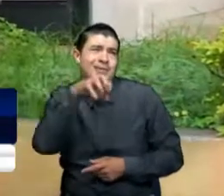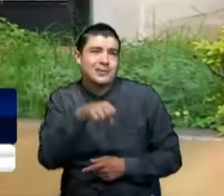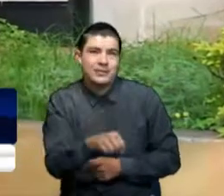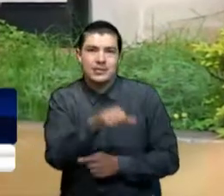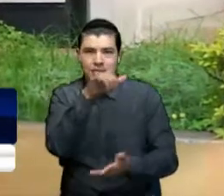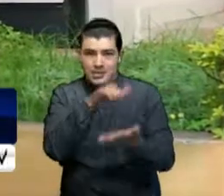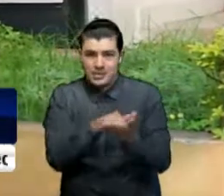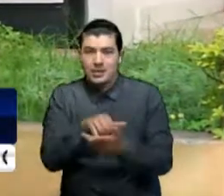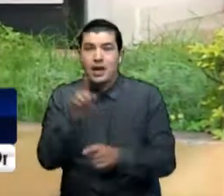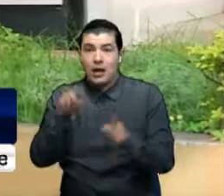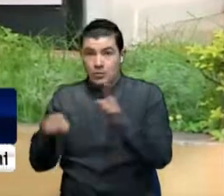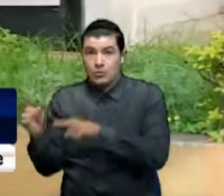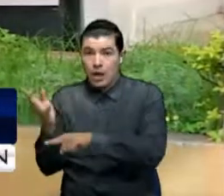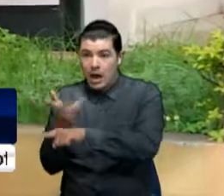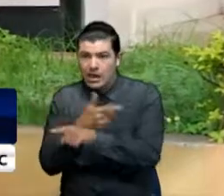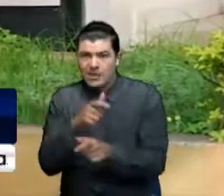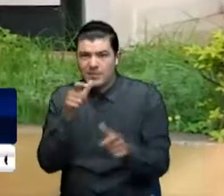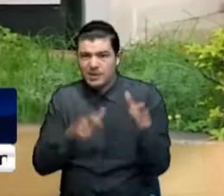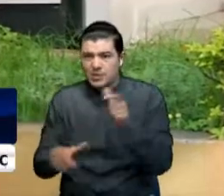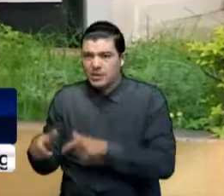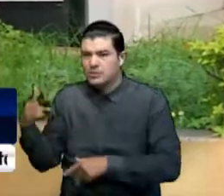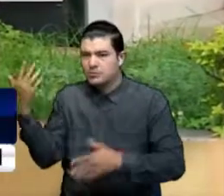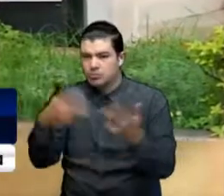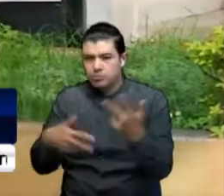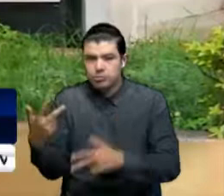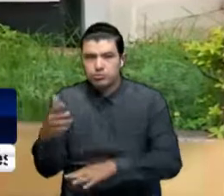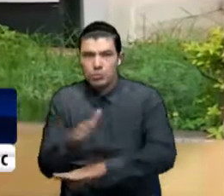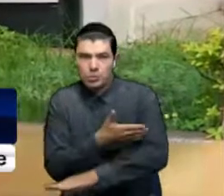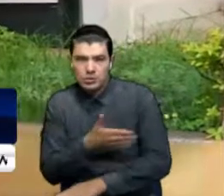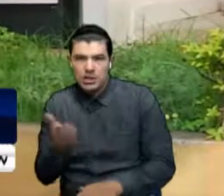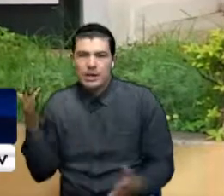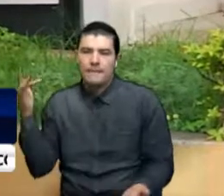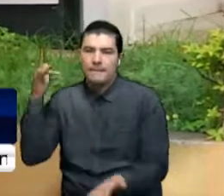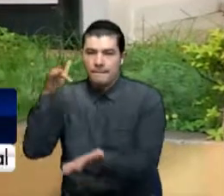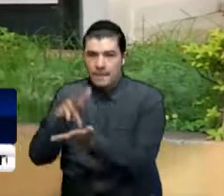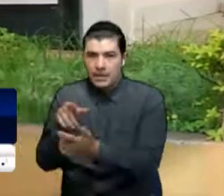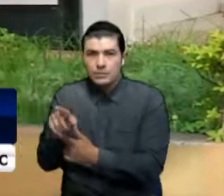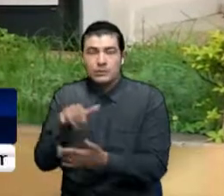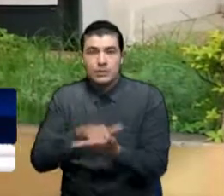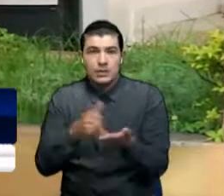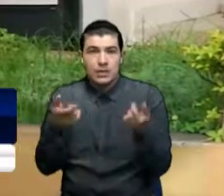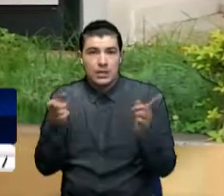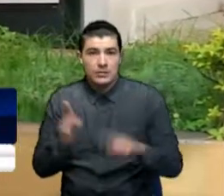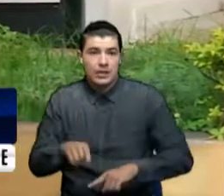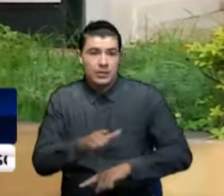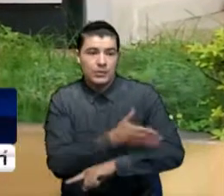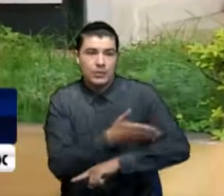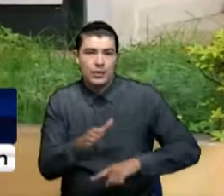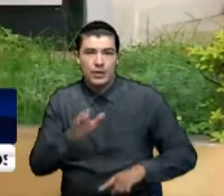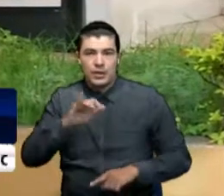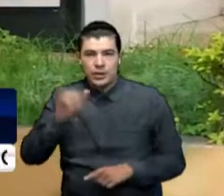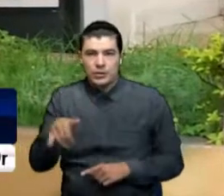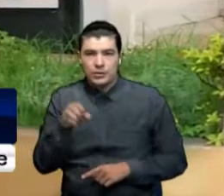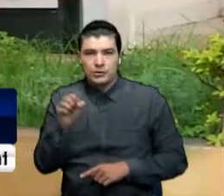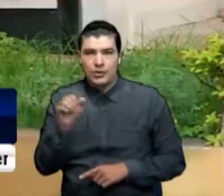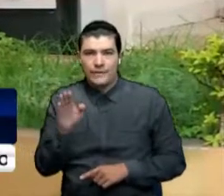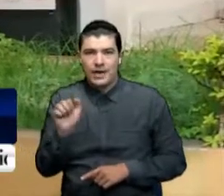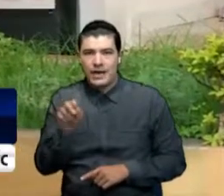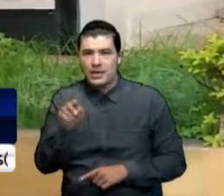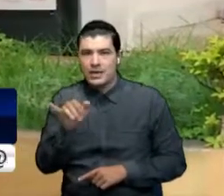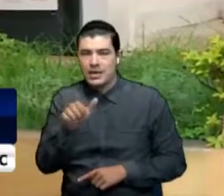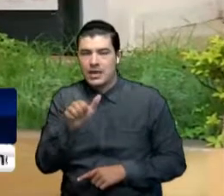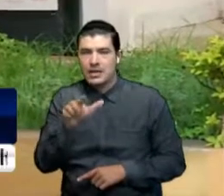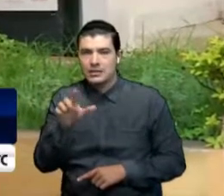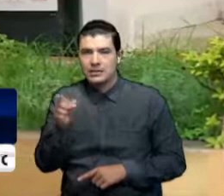algunos artistas urbanos locales, y vamos a tener el concierto de Giovanni Ayala y el Churo Díaz, artistas